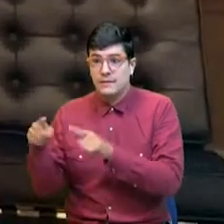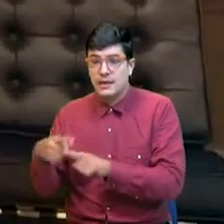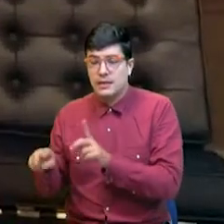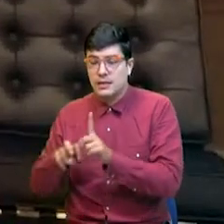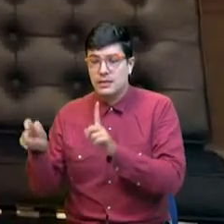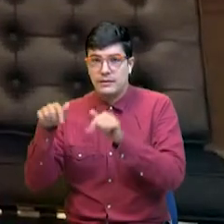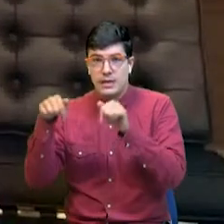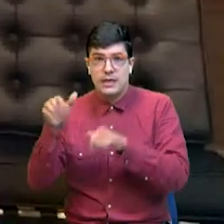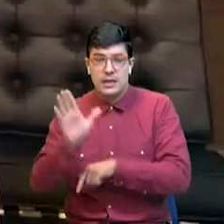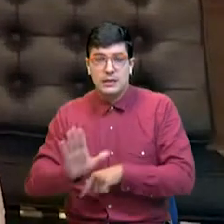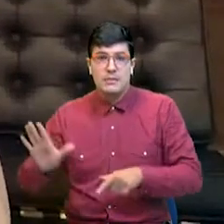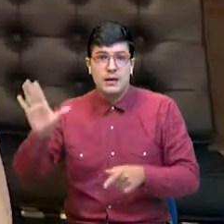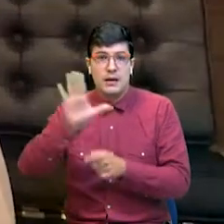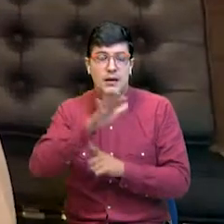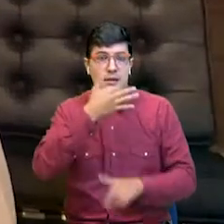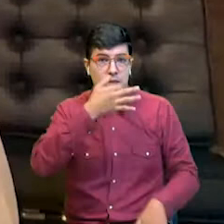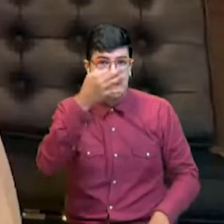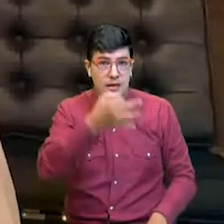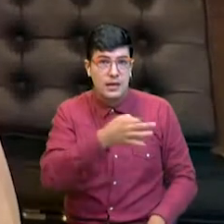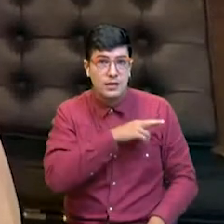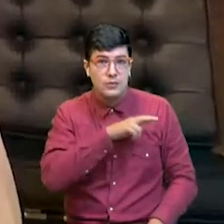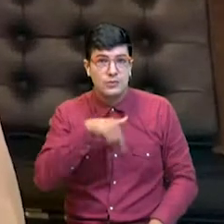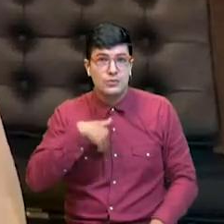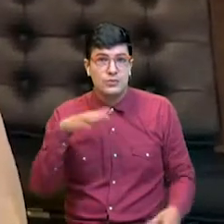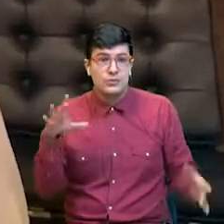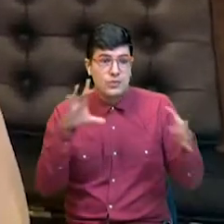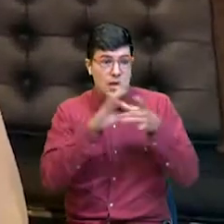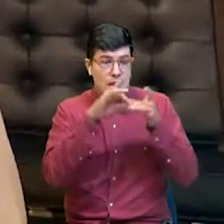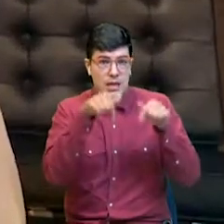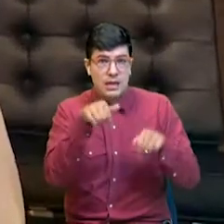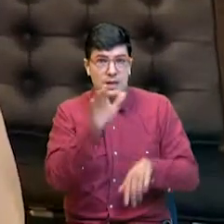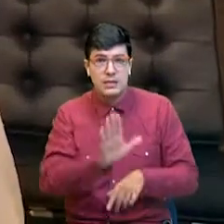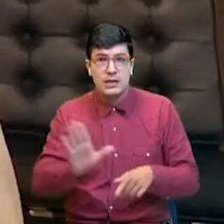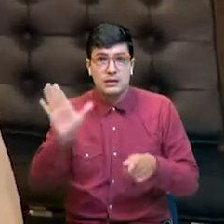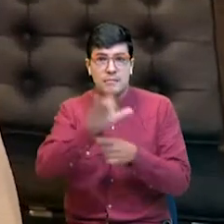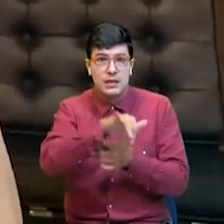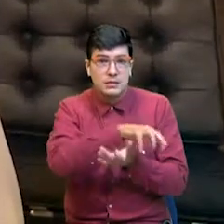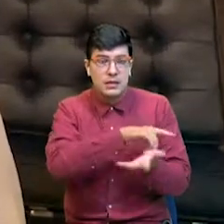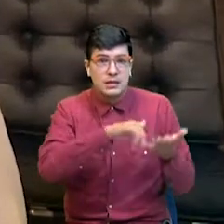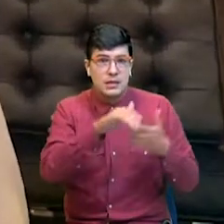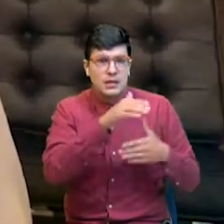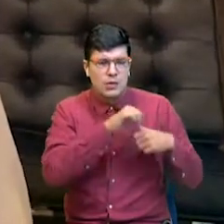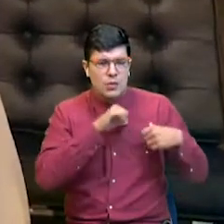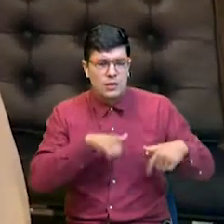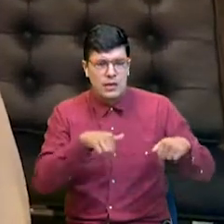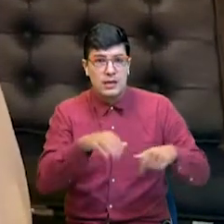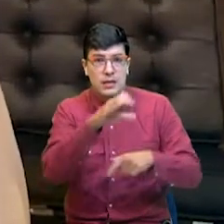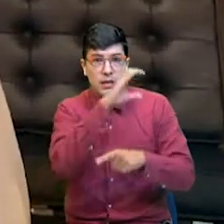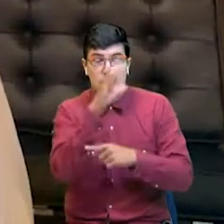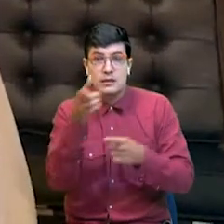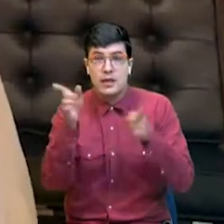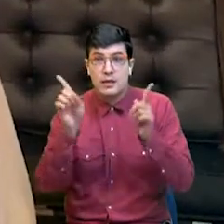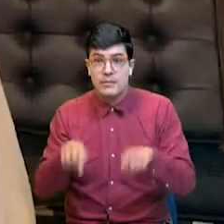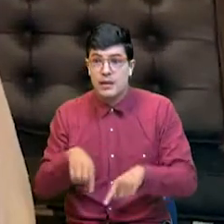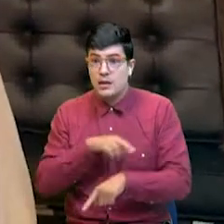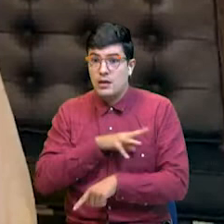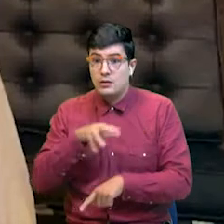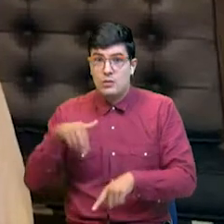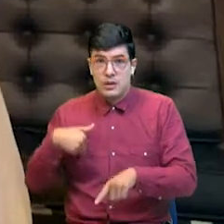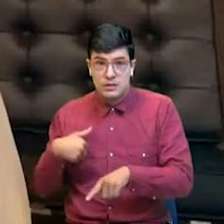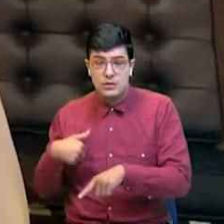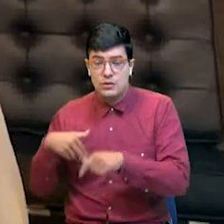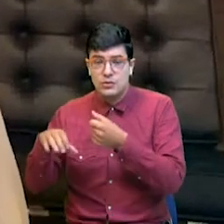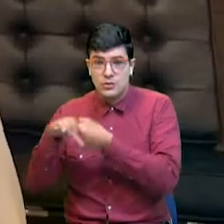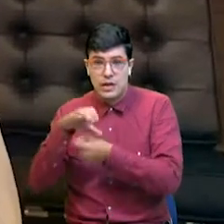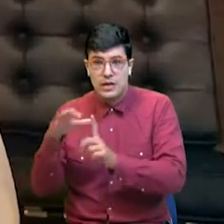nuestro departamento. Sin duda, conectaremos al departamento de Santander como el corazón de Colombia, sino también a nuestro distrito especial,